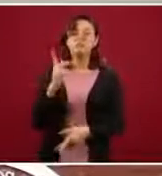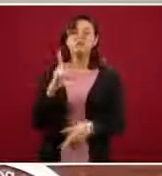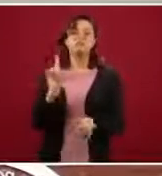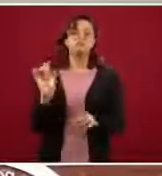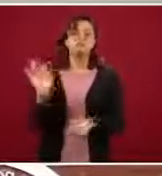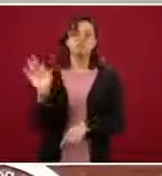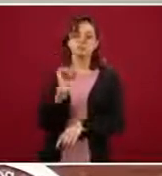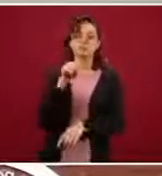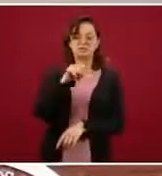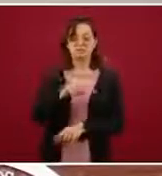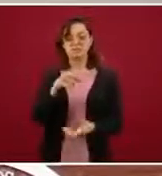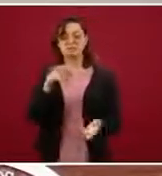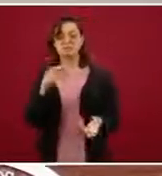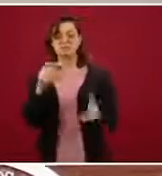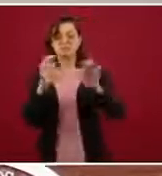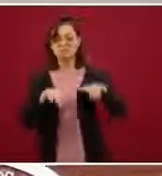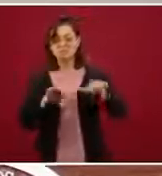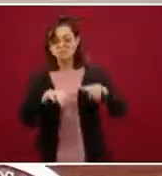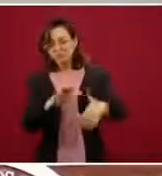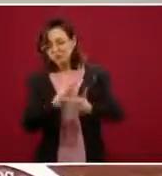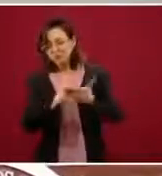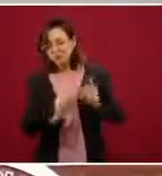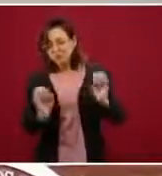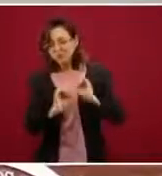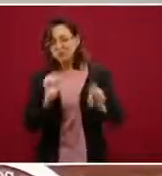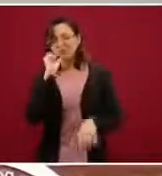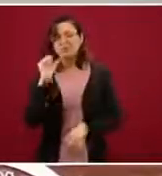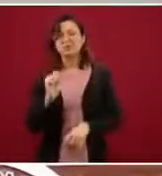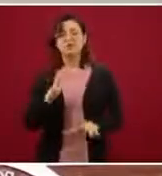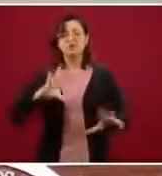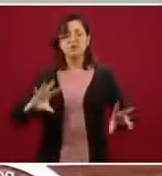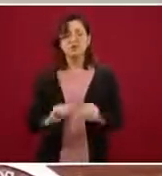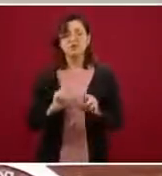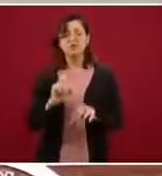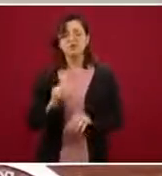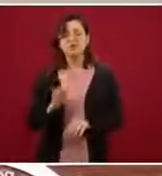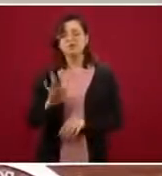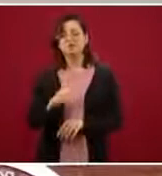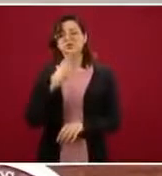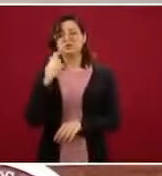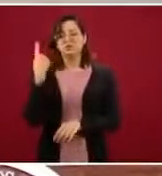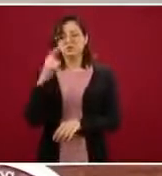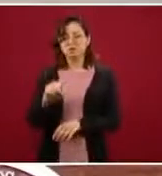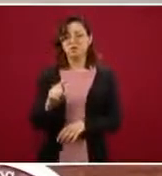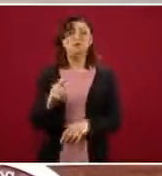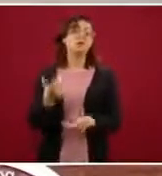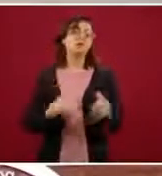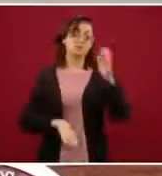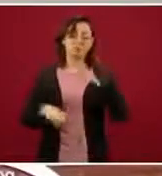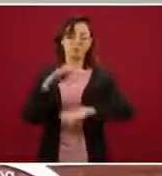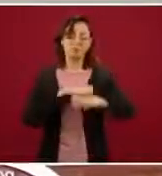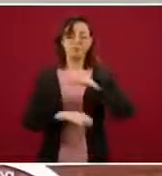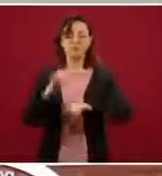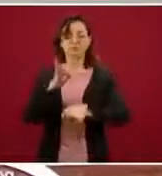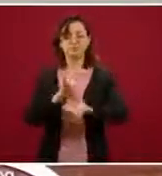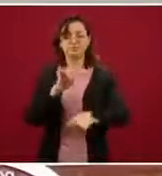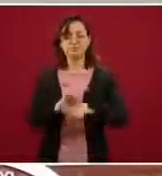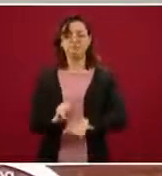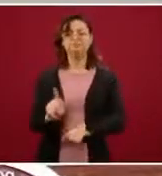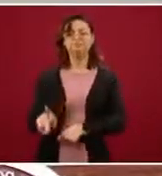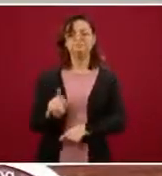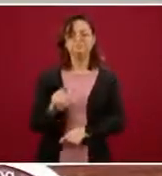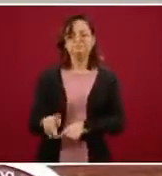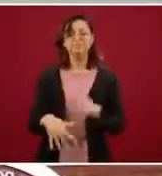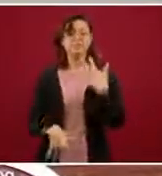de outsourcing ilegal, que se suman a las 35 denuncias que existen por empresas fachada y a las 15 denuncias que